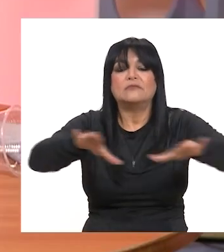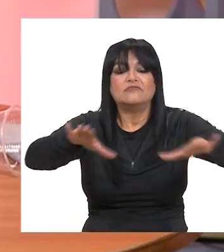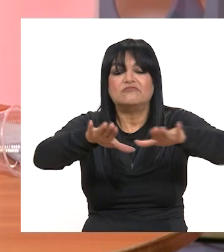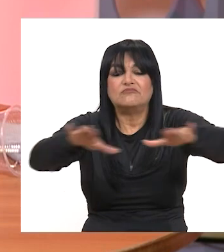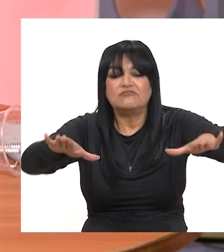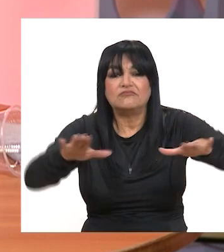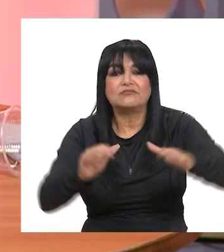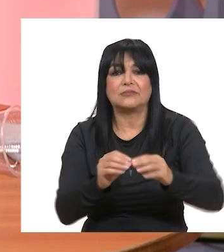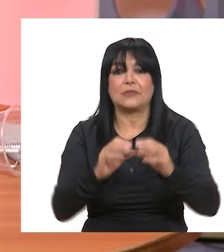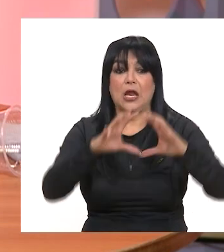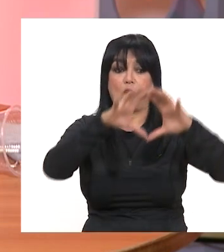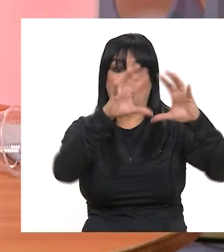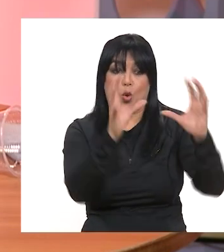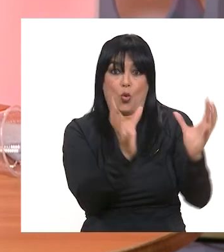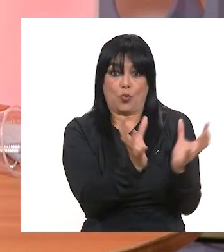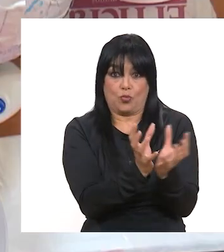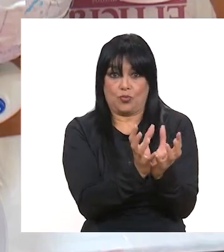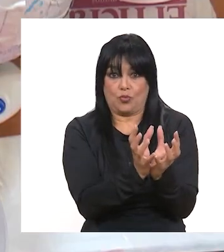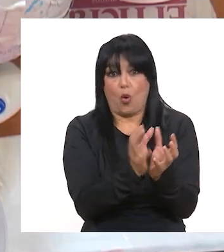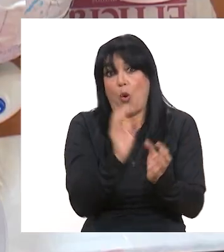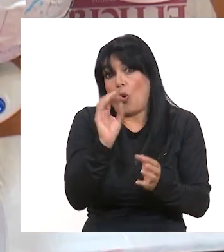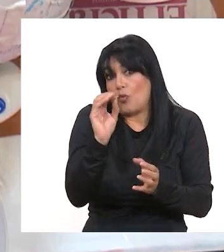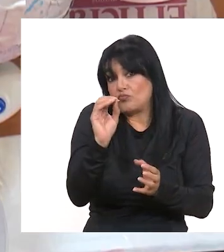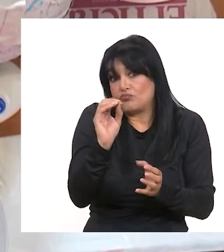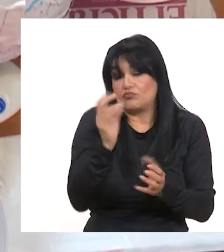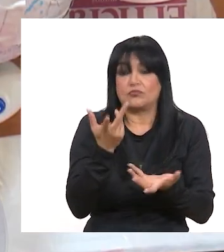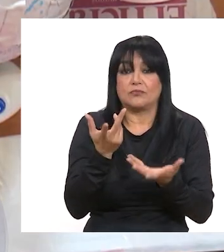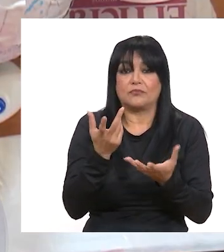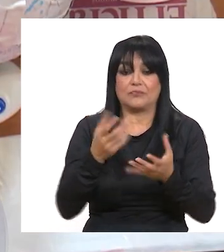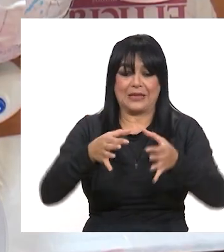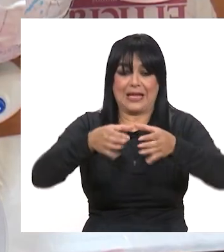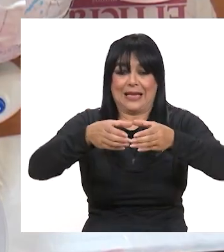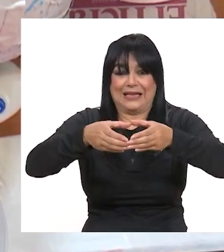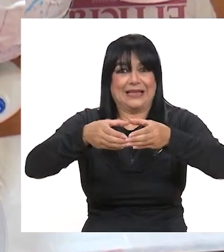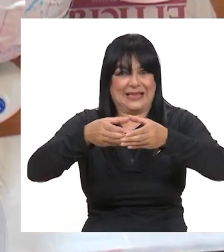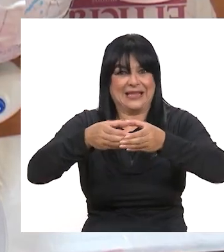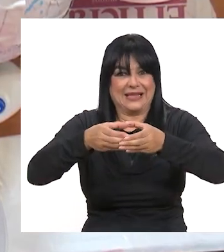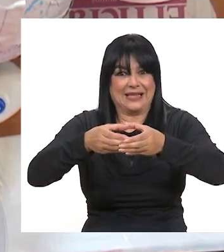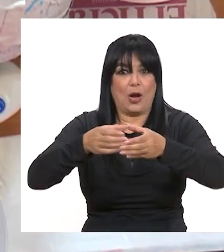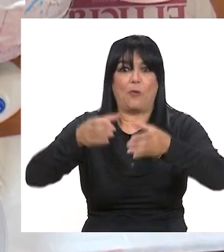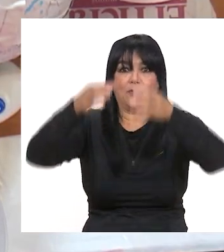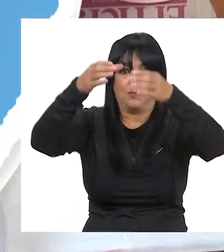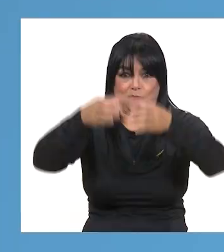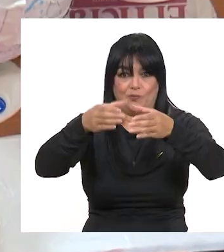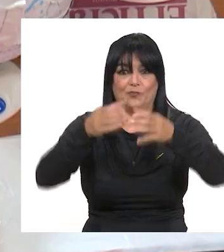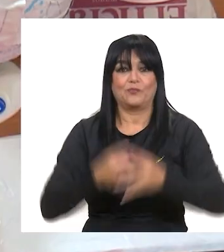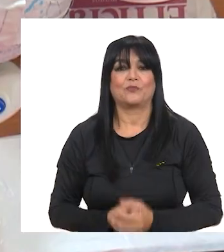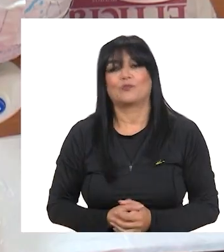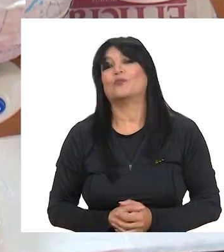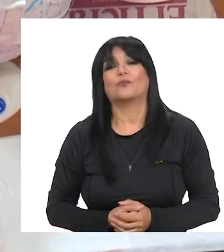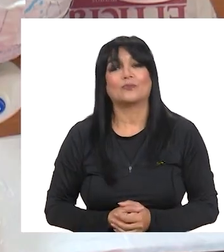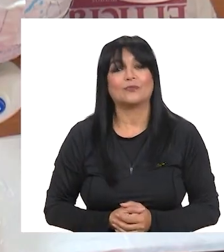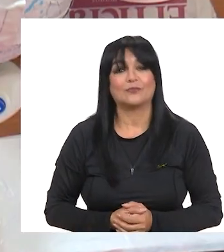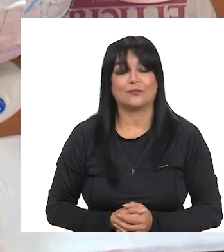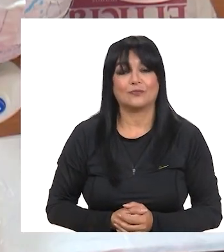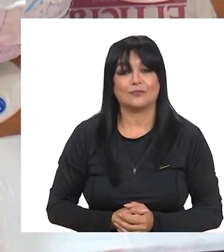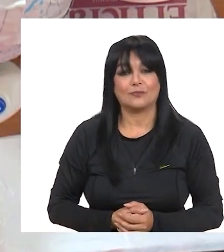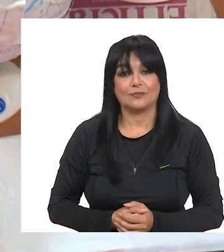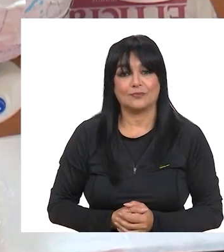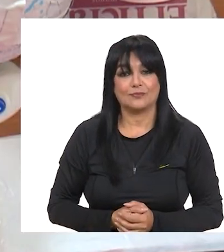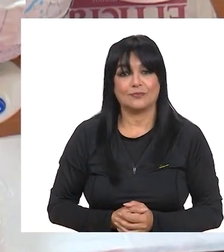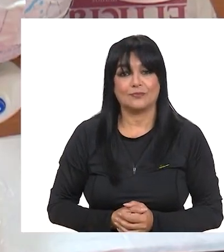donde colocar el globo. Puede ser un rollo de tape que ya no utilices.